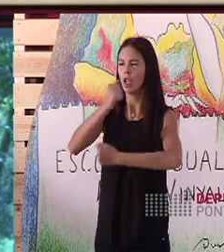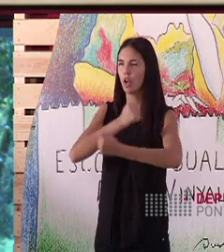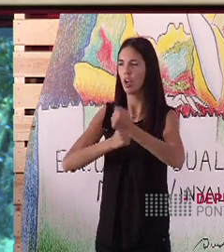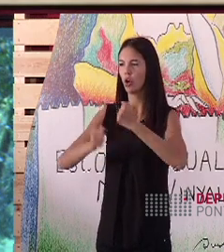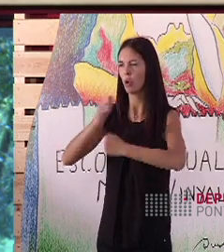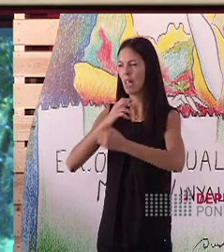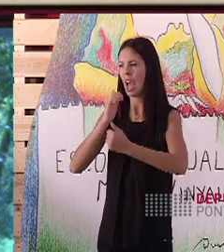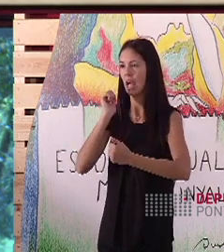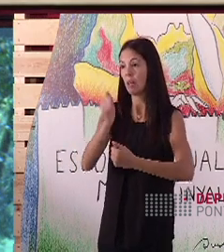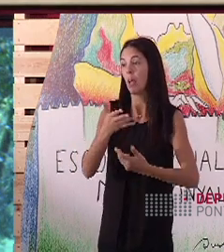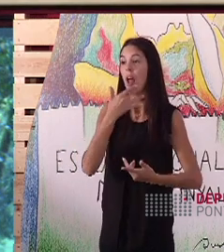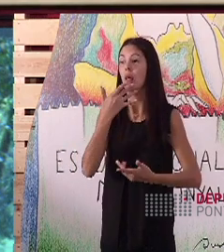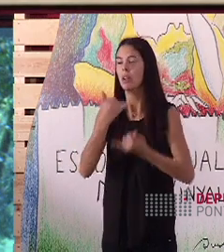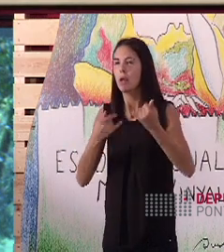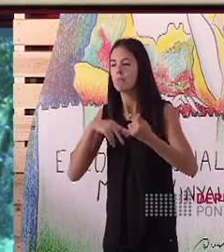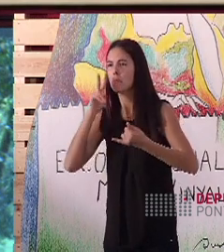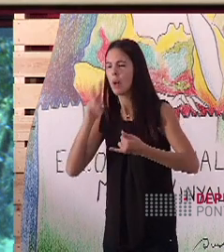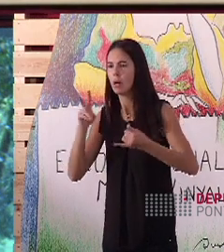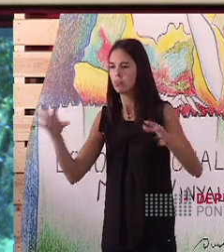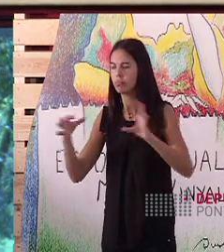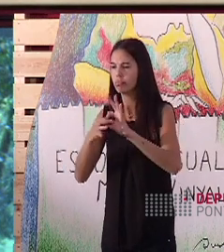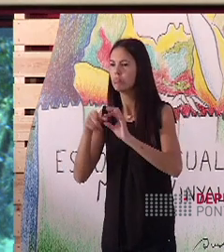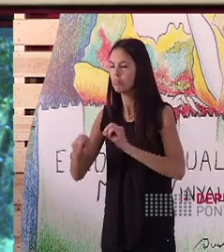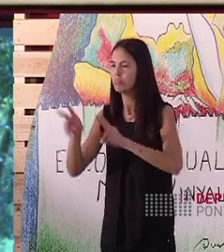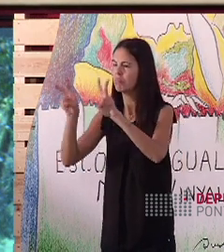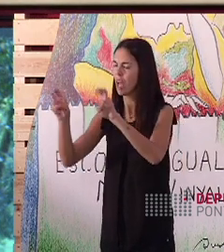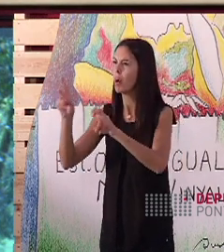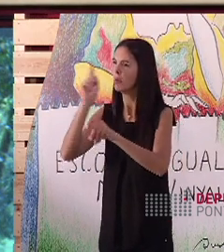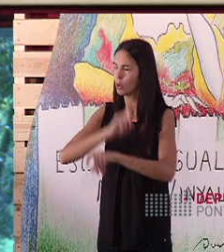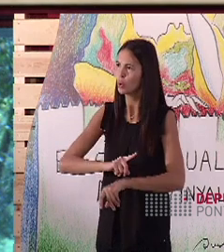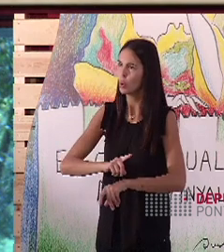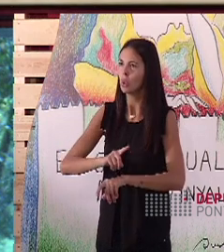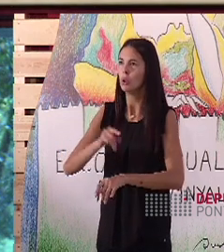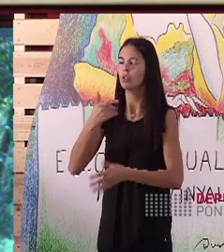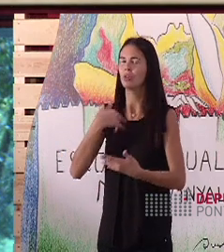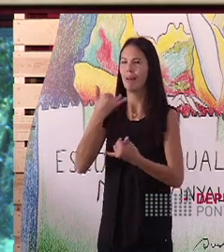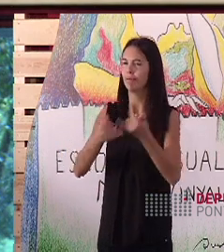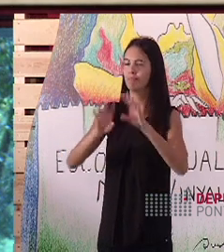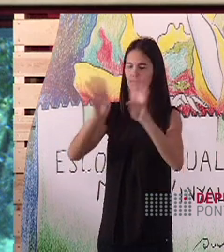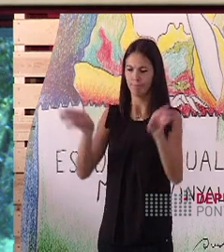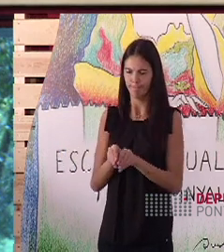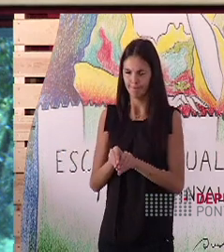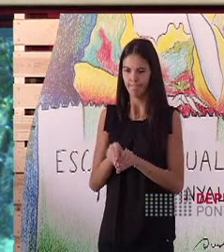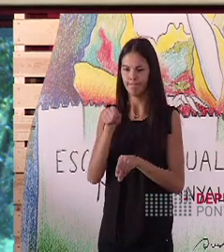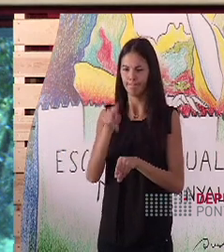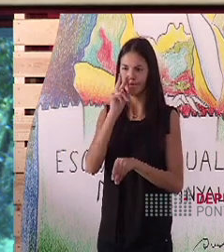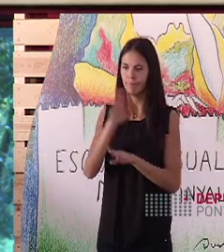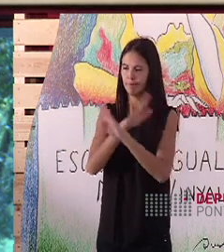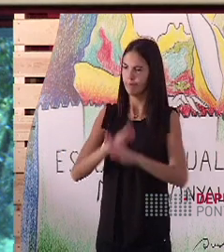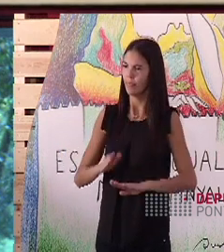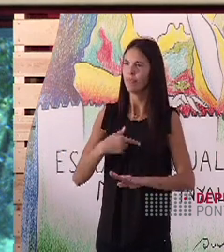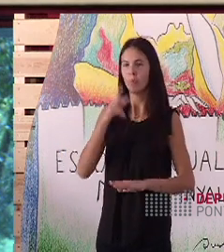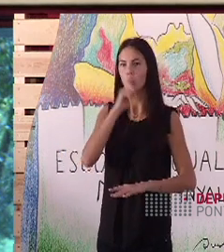las economías ilícitas, me volví a encontrar de nuevo con la prostitución. Llegué a la conclusión, lógicamente, de que la prostitución tenía